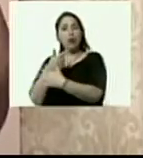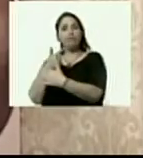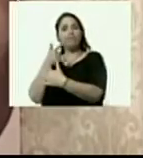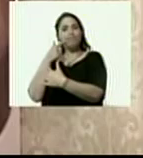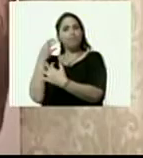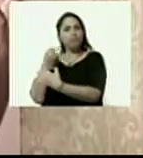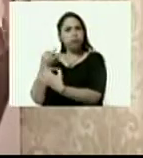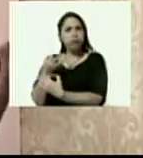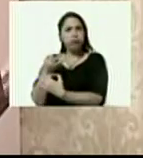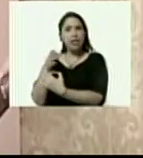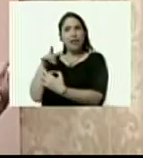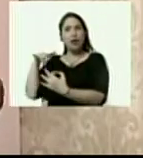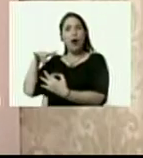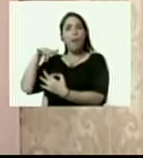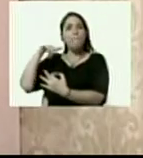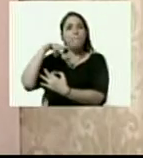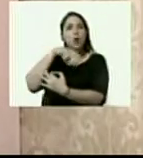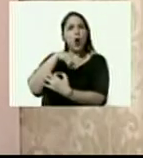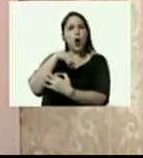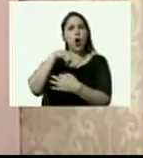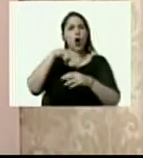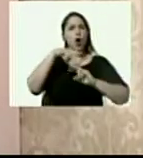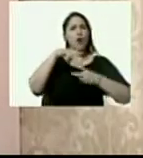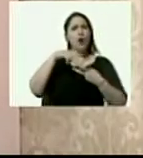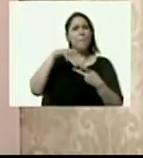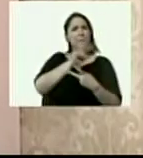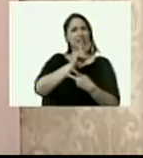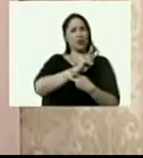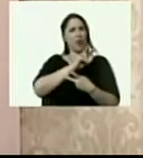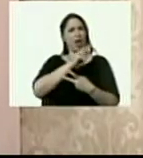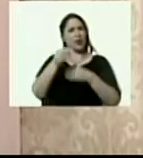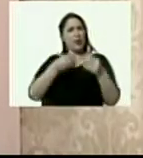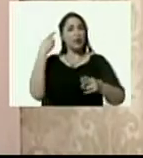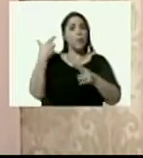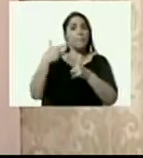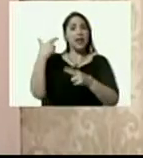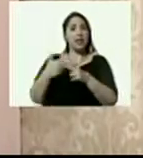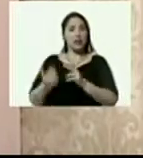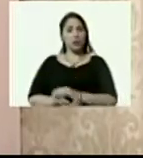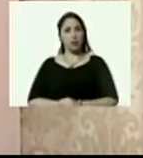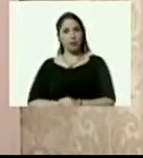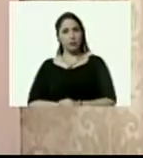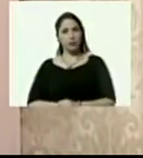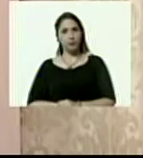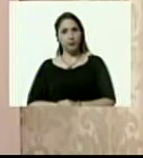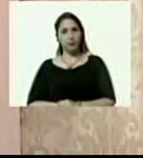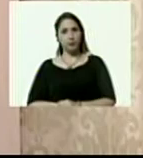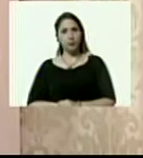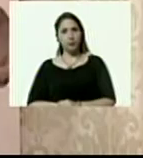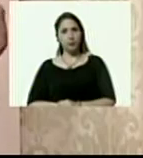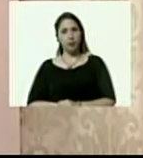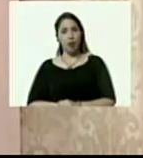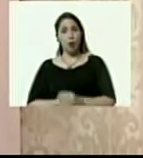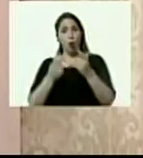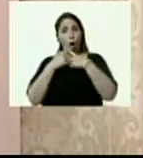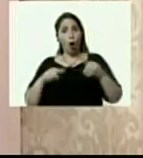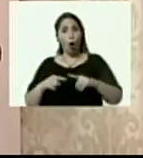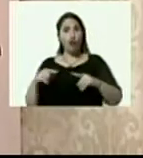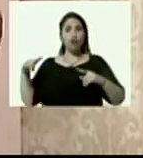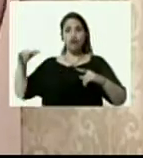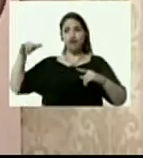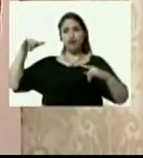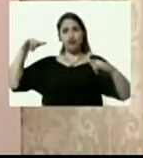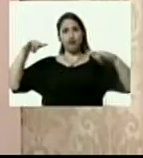fue un avión venezolano el que provocó y puso en peligro el avión estadounidense